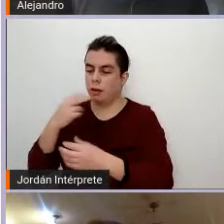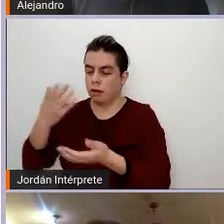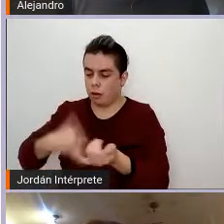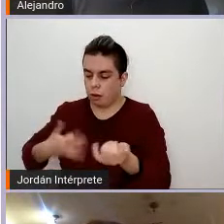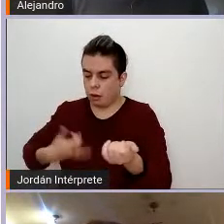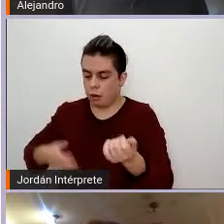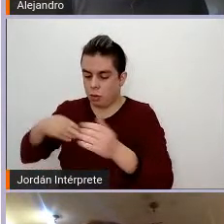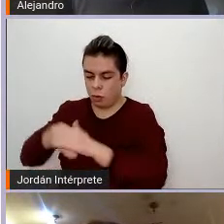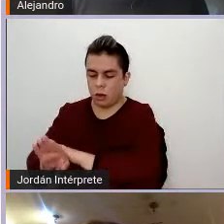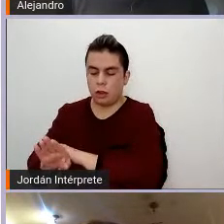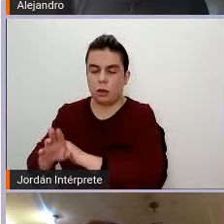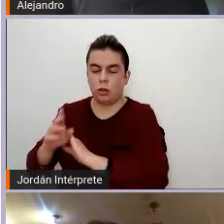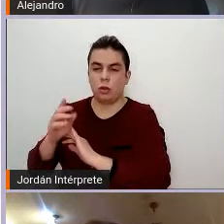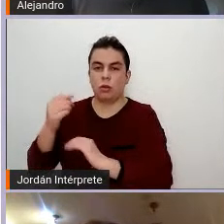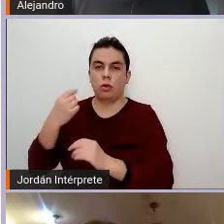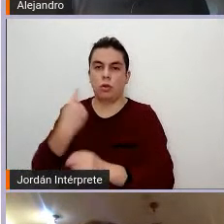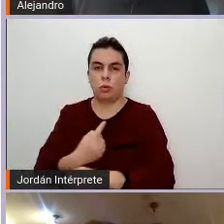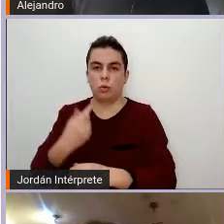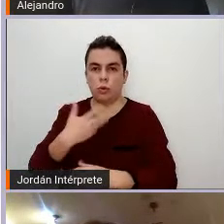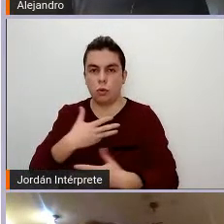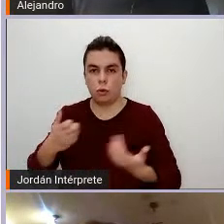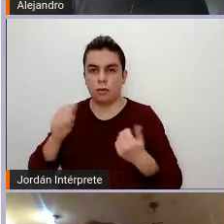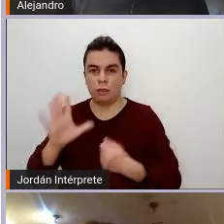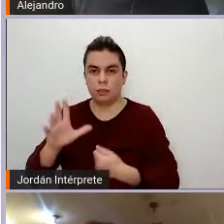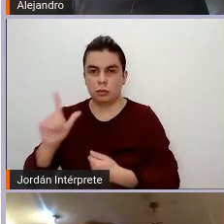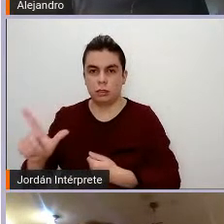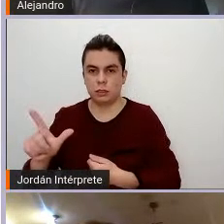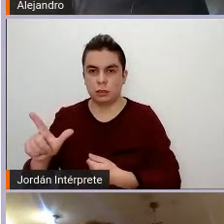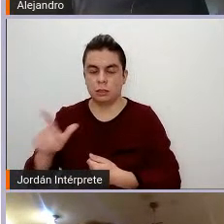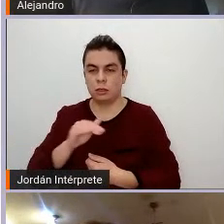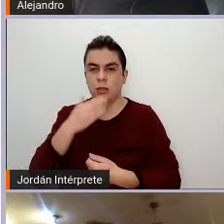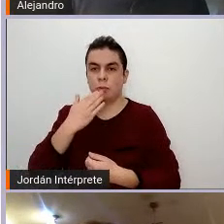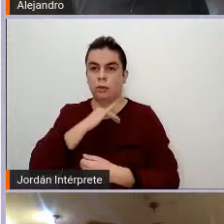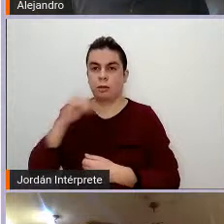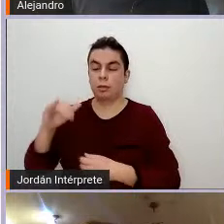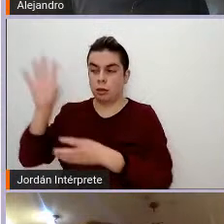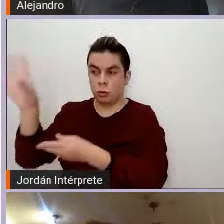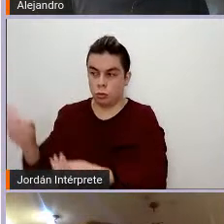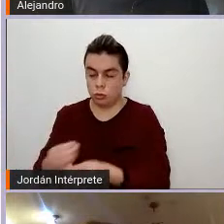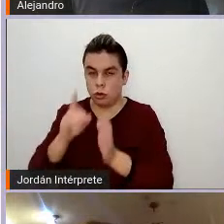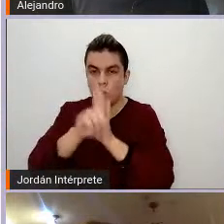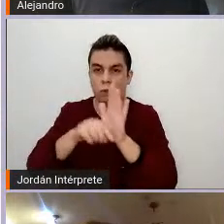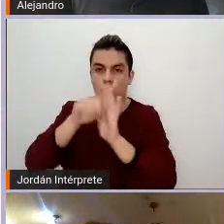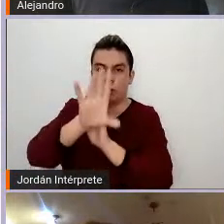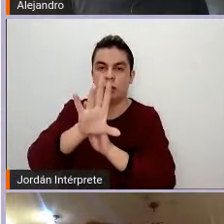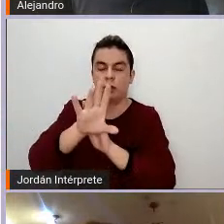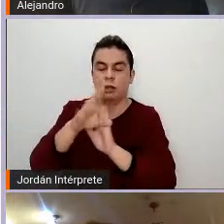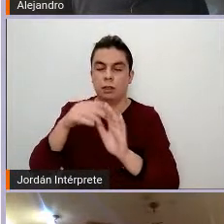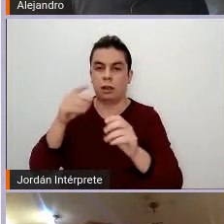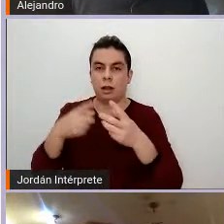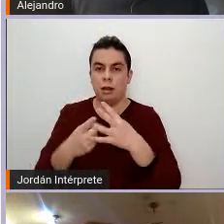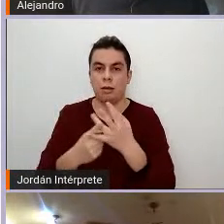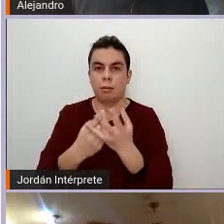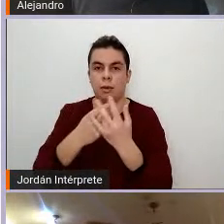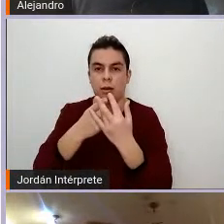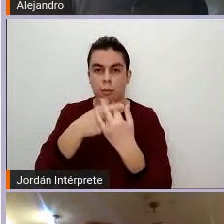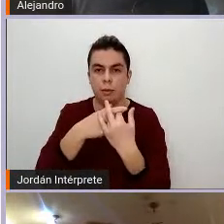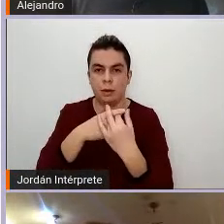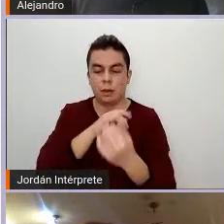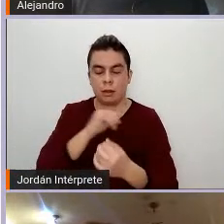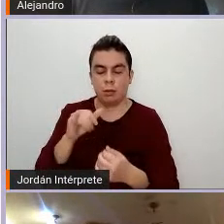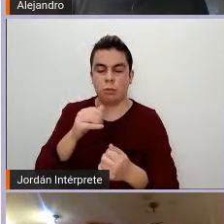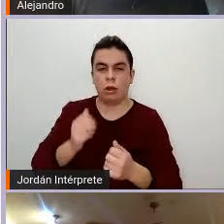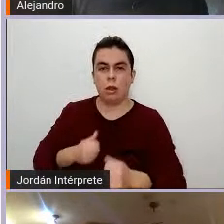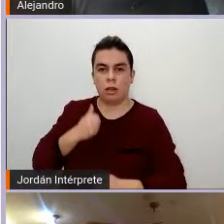hecho, Violeta también usó parte de esta obra en el documental Mimbre, y años después su director, Sergio Bravo, realizó